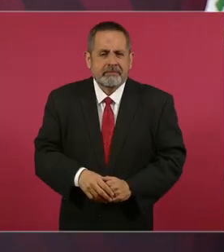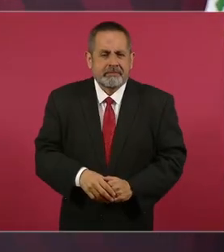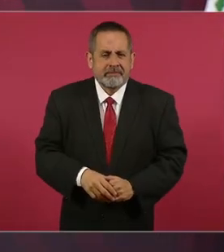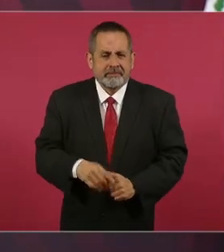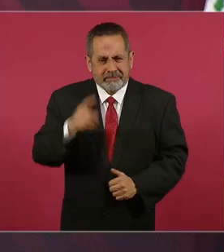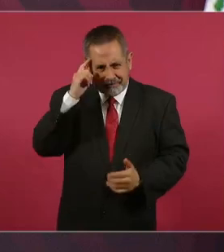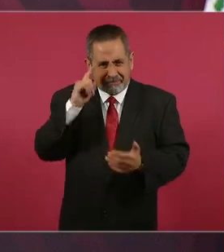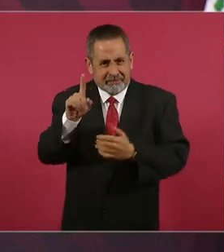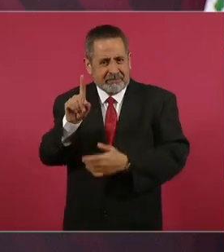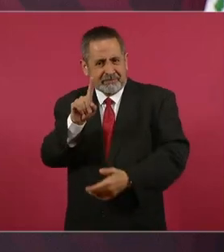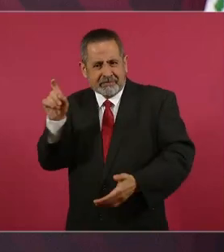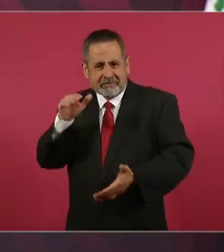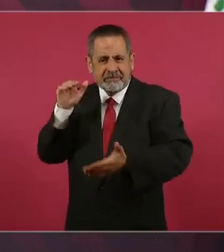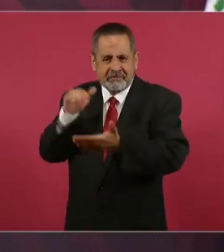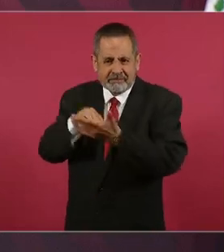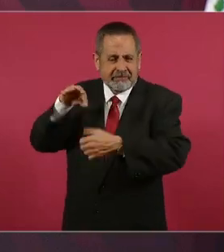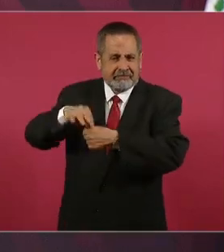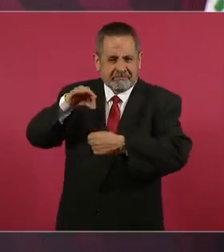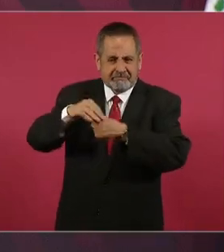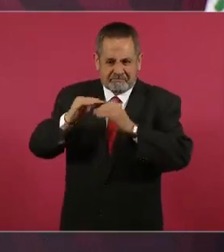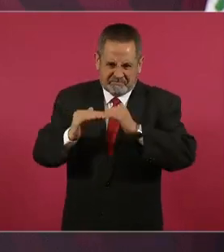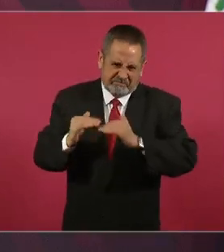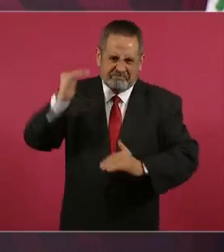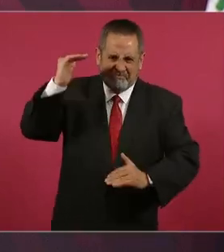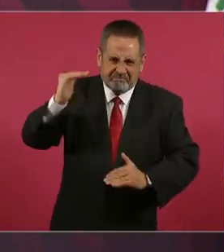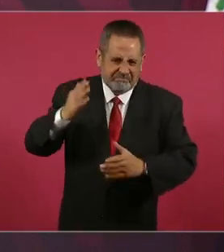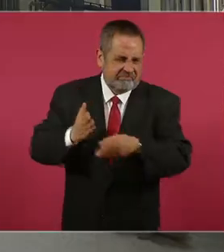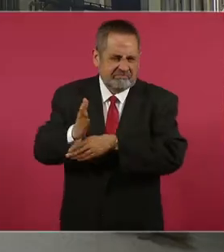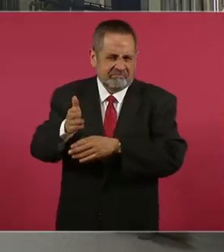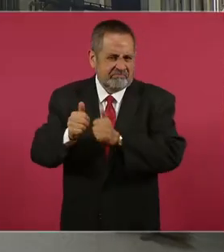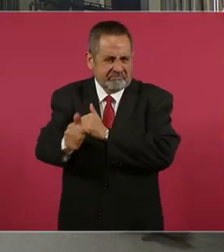Casi 100,000 votos de ventaja, ¿no?